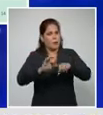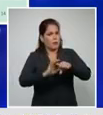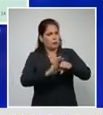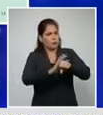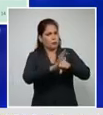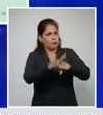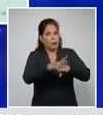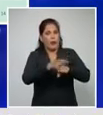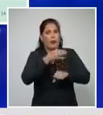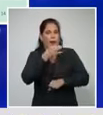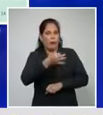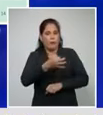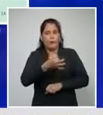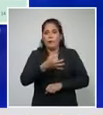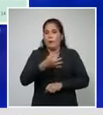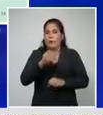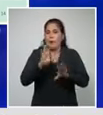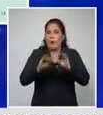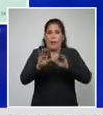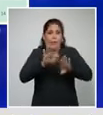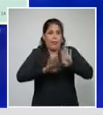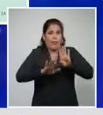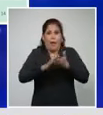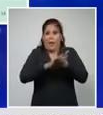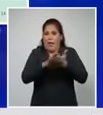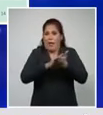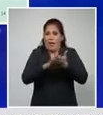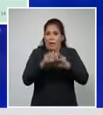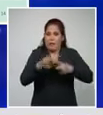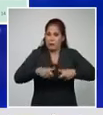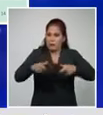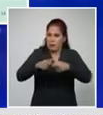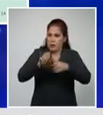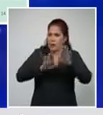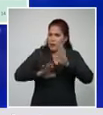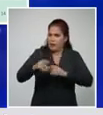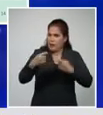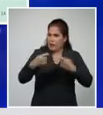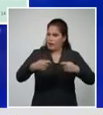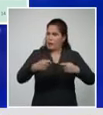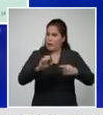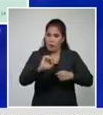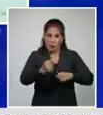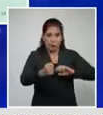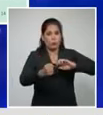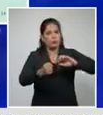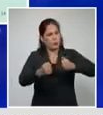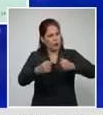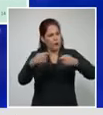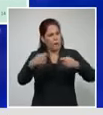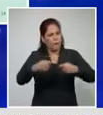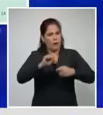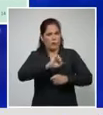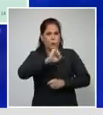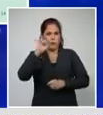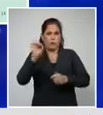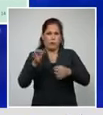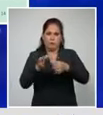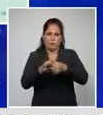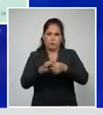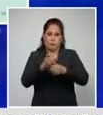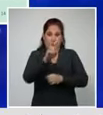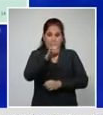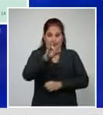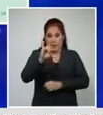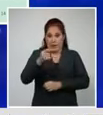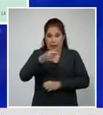se enfrentan, que sabemos que ellos lo van a hacer, con agresividad se pueden incrementar. De los 26